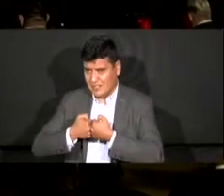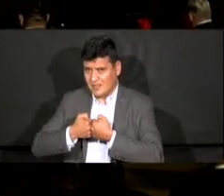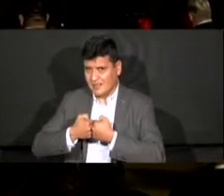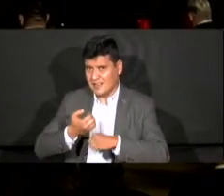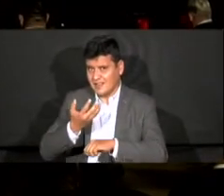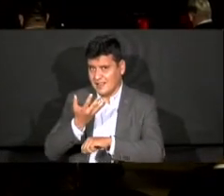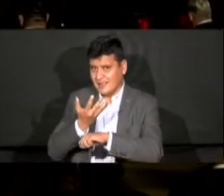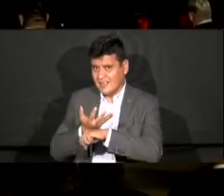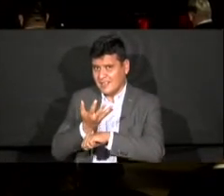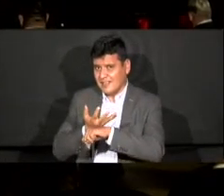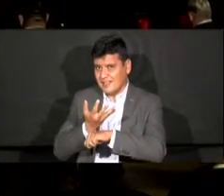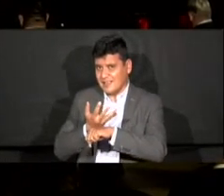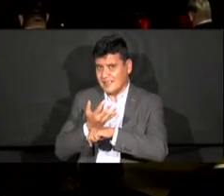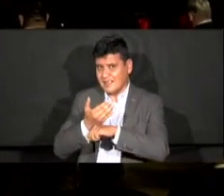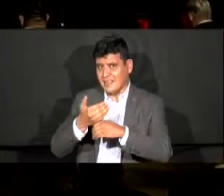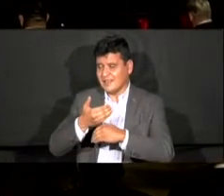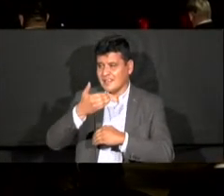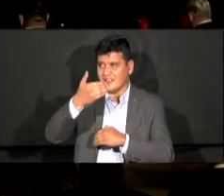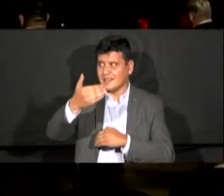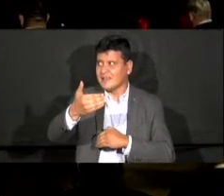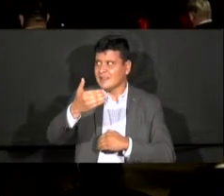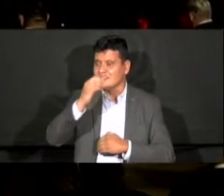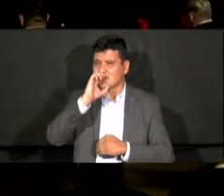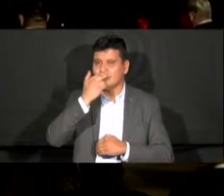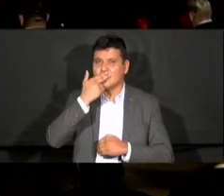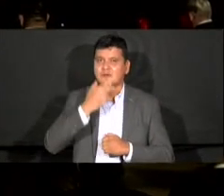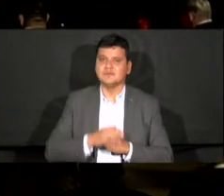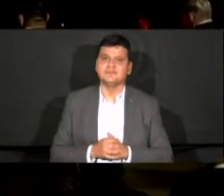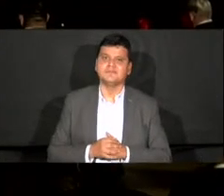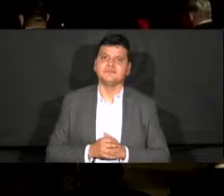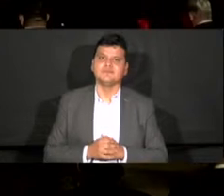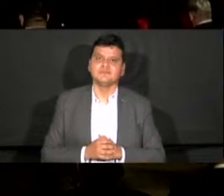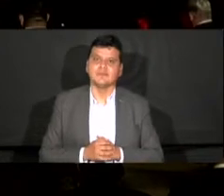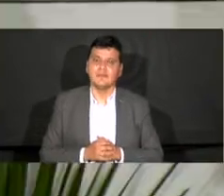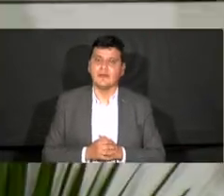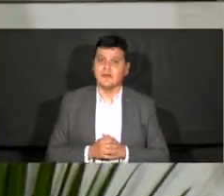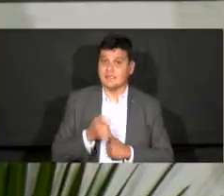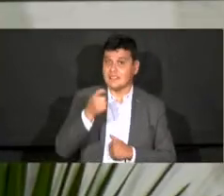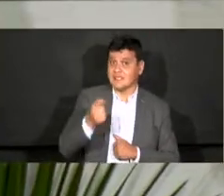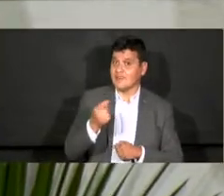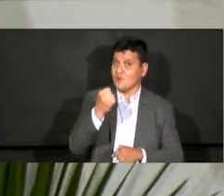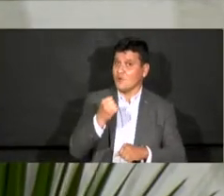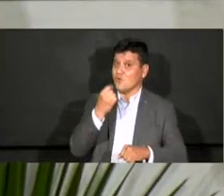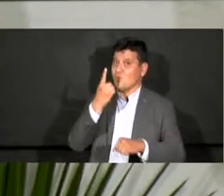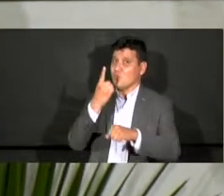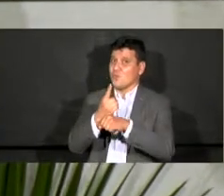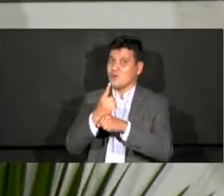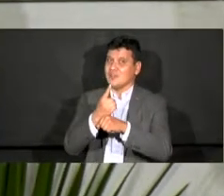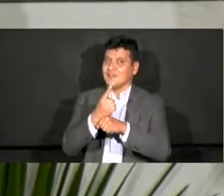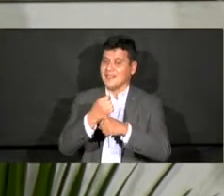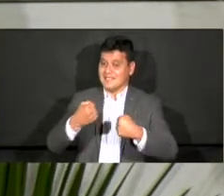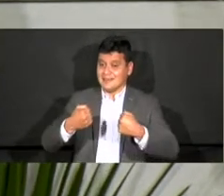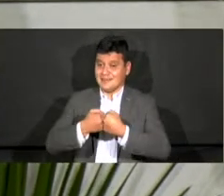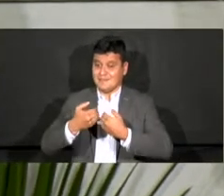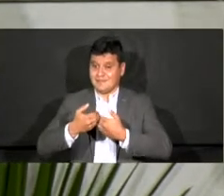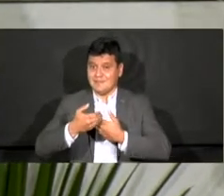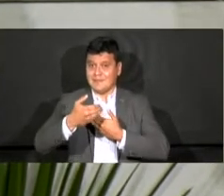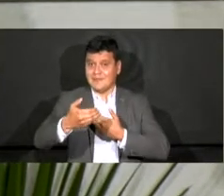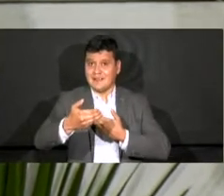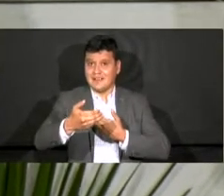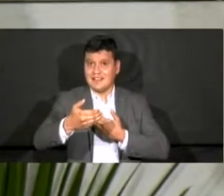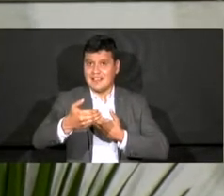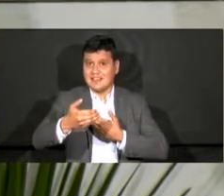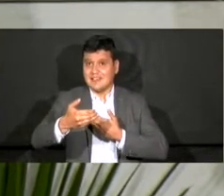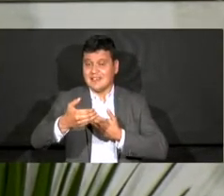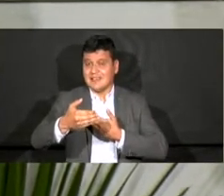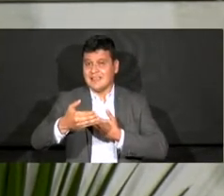relación con nuestro vecino le impone, desde las oportunidades que ofrecen los continuos flujos comerciales